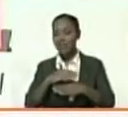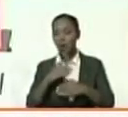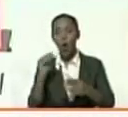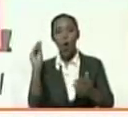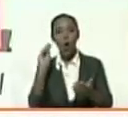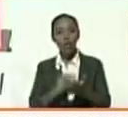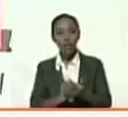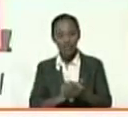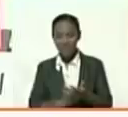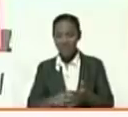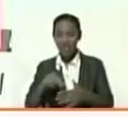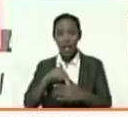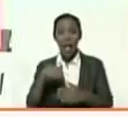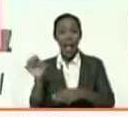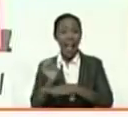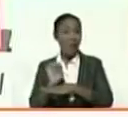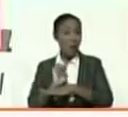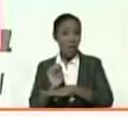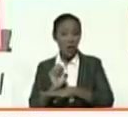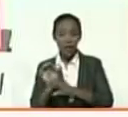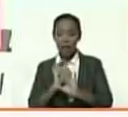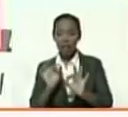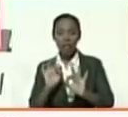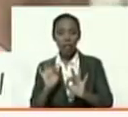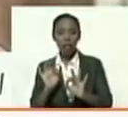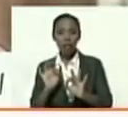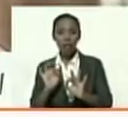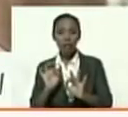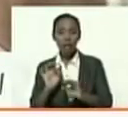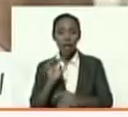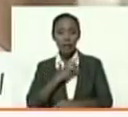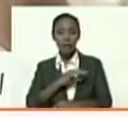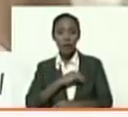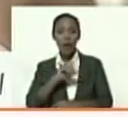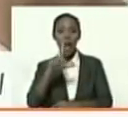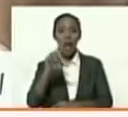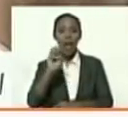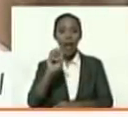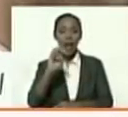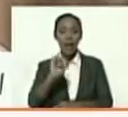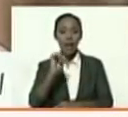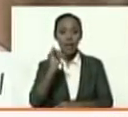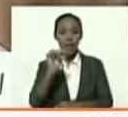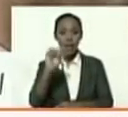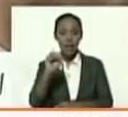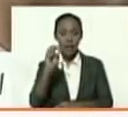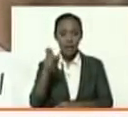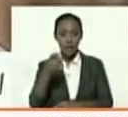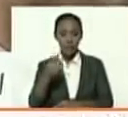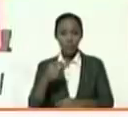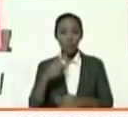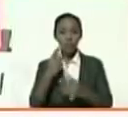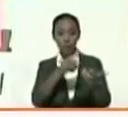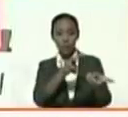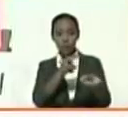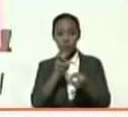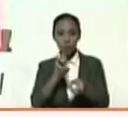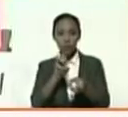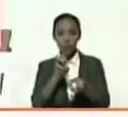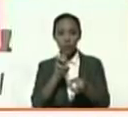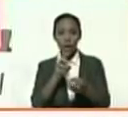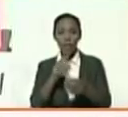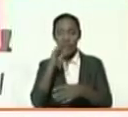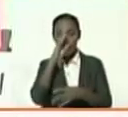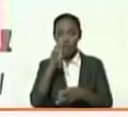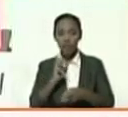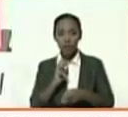Lo de Ecuador es insostenible. Ya el señor Lenin cobró sus comisiones del Fondo Monetario Internacional y no le queda